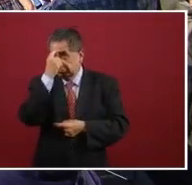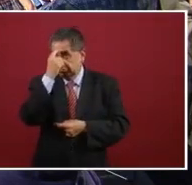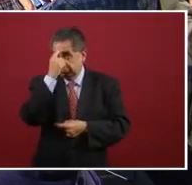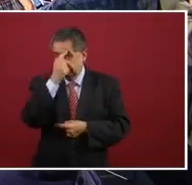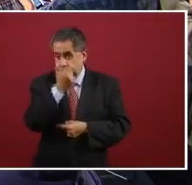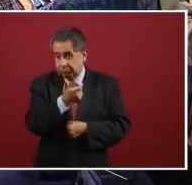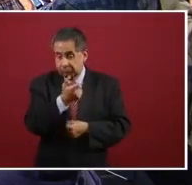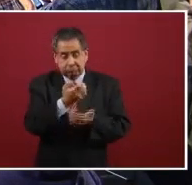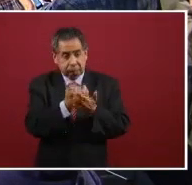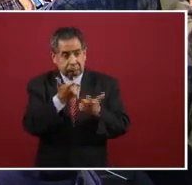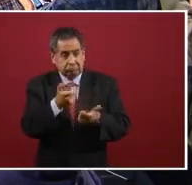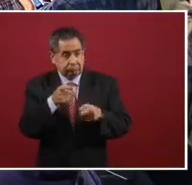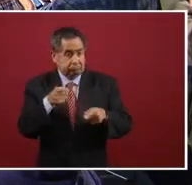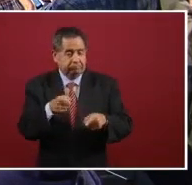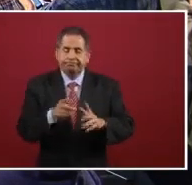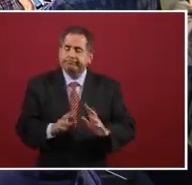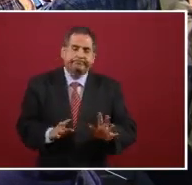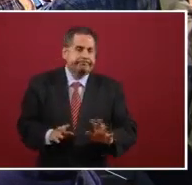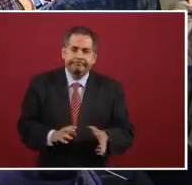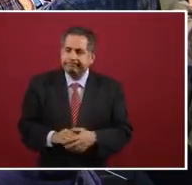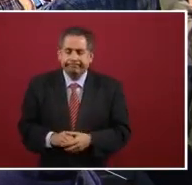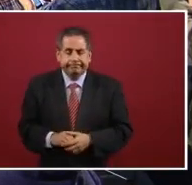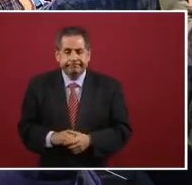a los economistas.